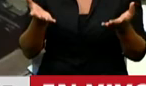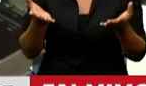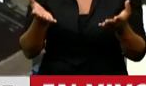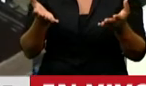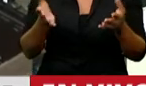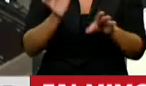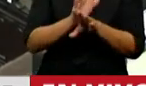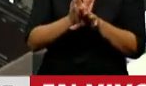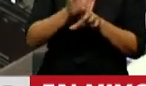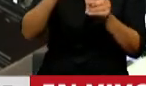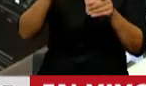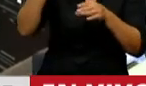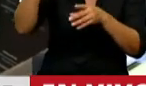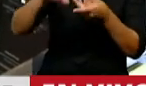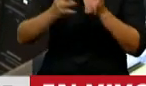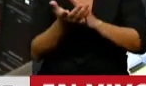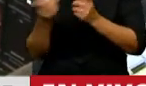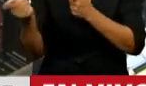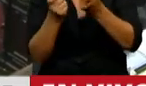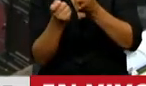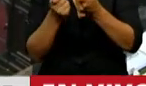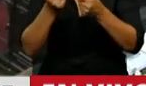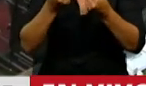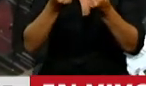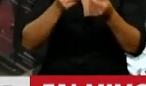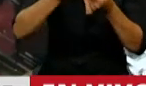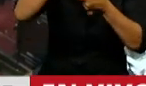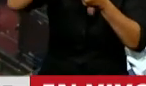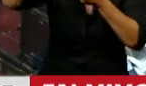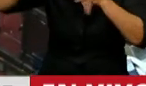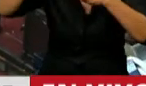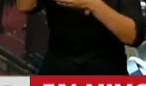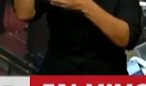limitar la valorización financiera, la timba financiera, la fuga de capitales.